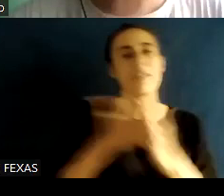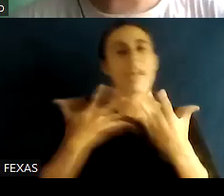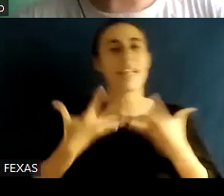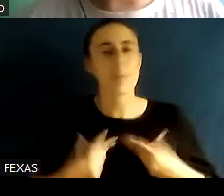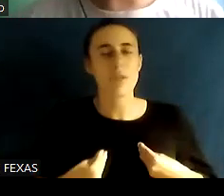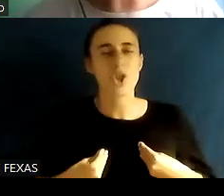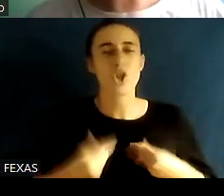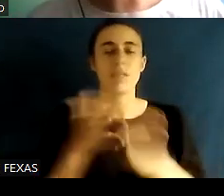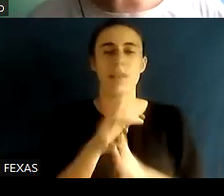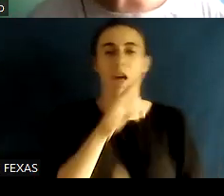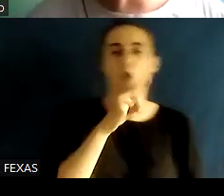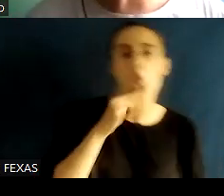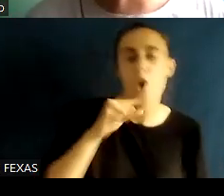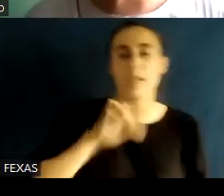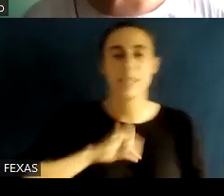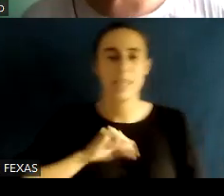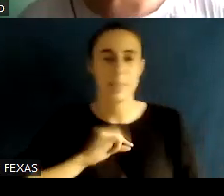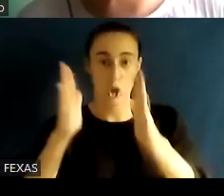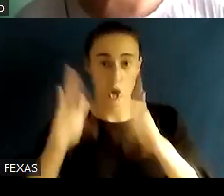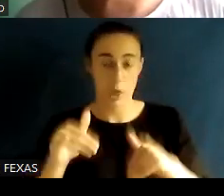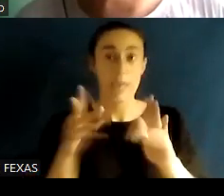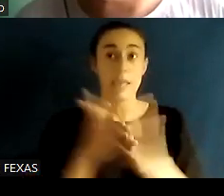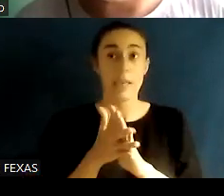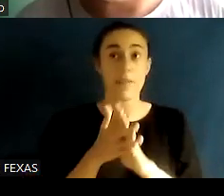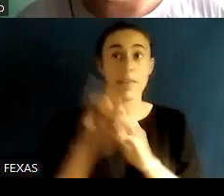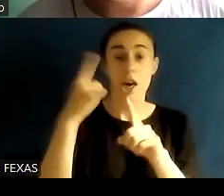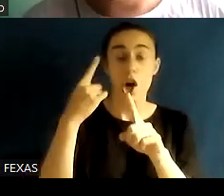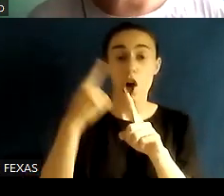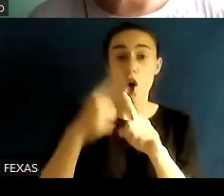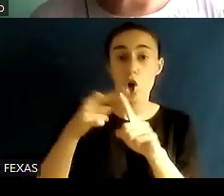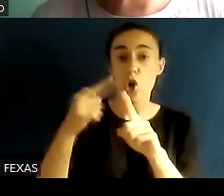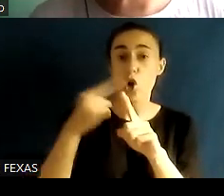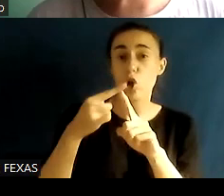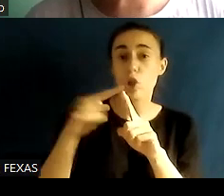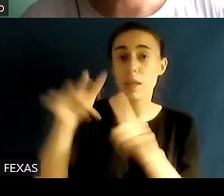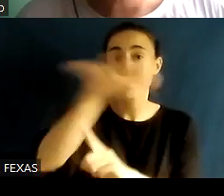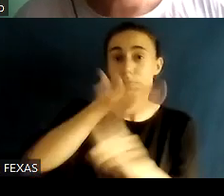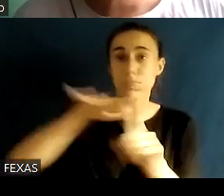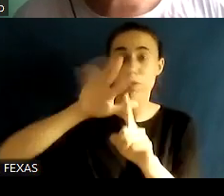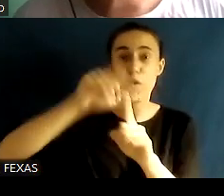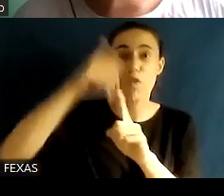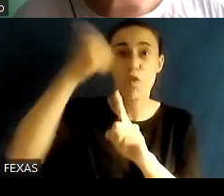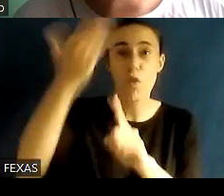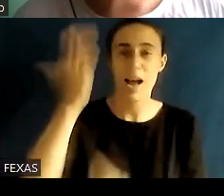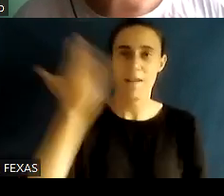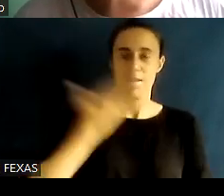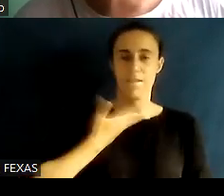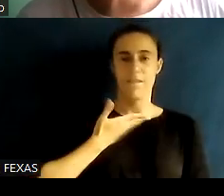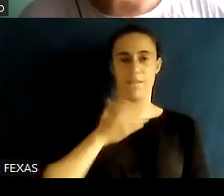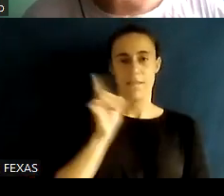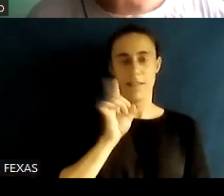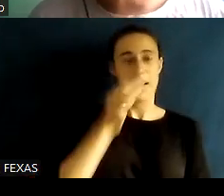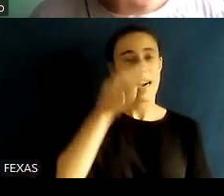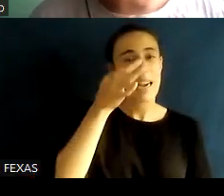no es tanto que nos afecten las cosas que tenemos que nos vienen desde el exterior, sino